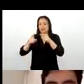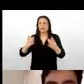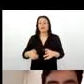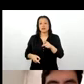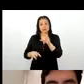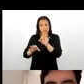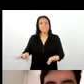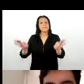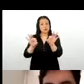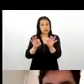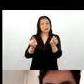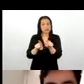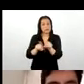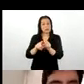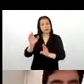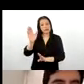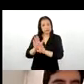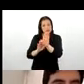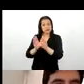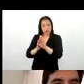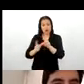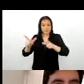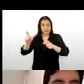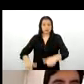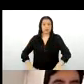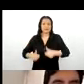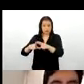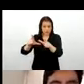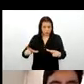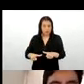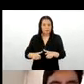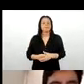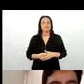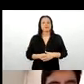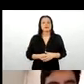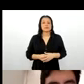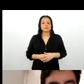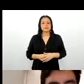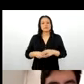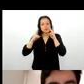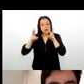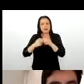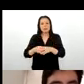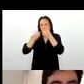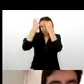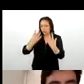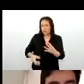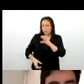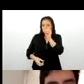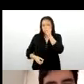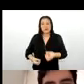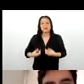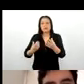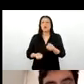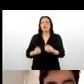importante también. También en el desarrollo de la población local. Acá hay unos datos. Hemos otorgado